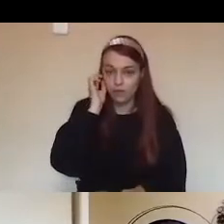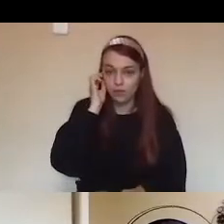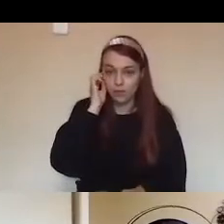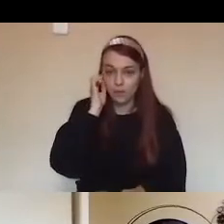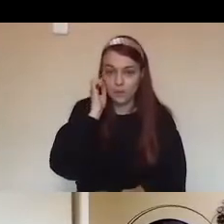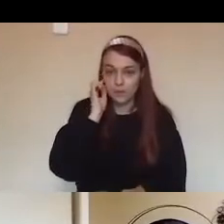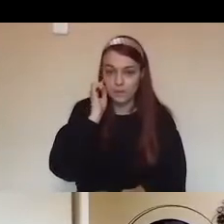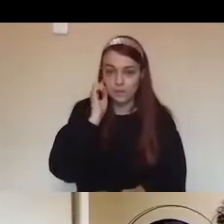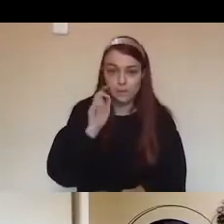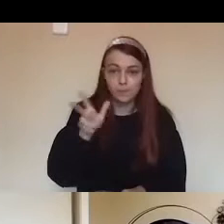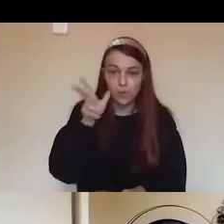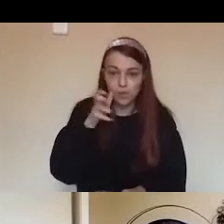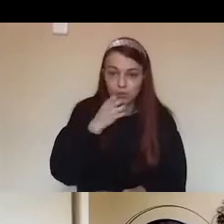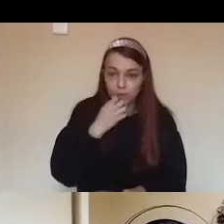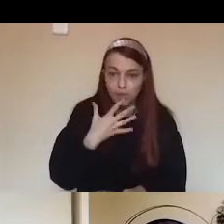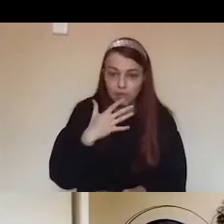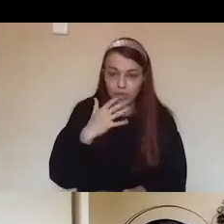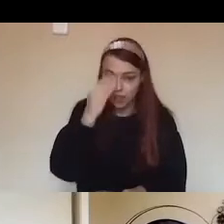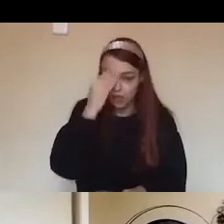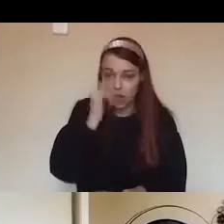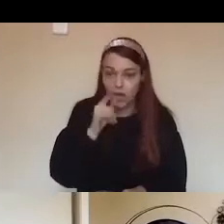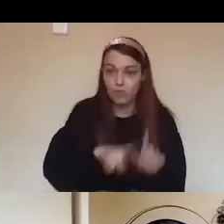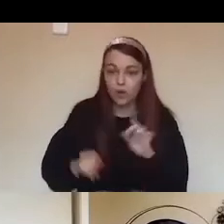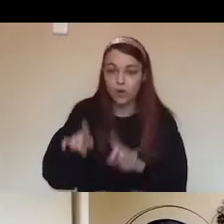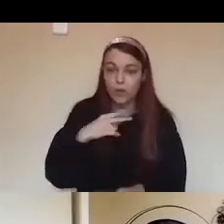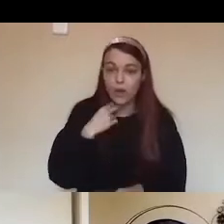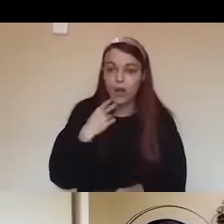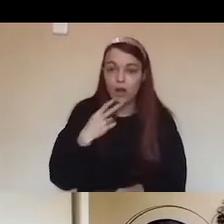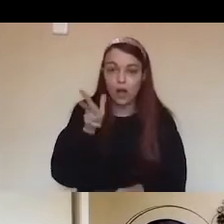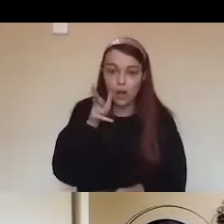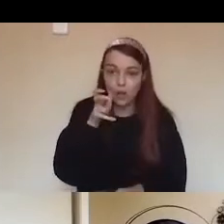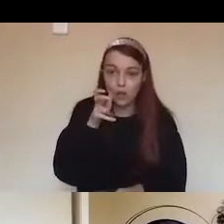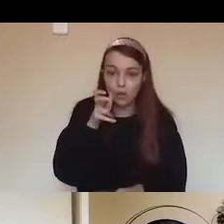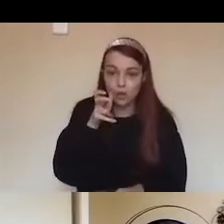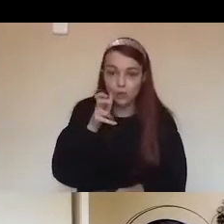¿me escuchan ahora? Creo que hay un problema con el audio.